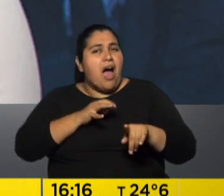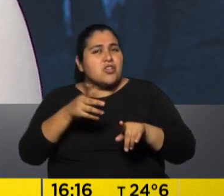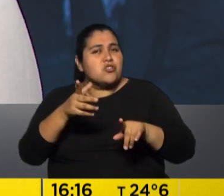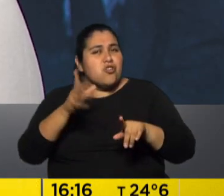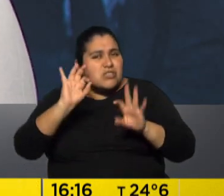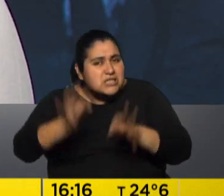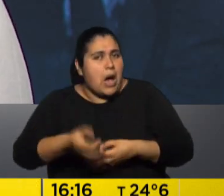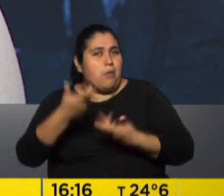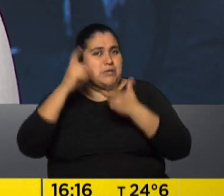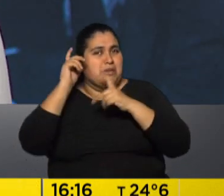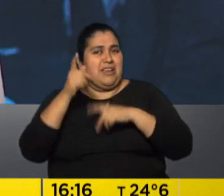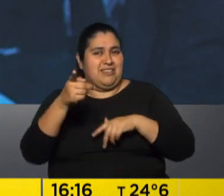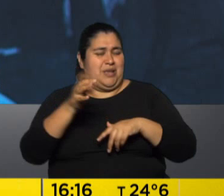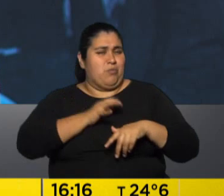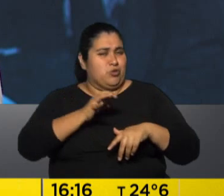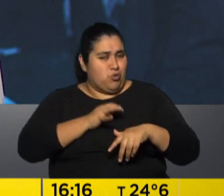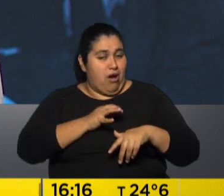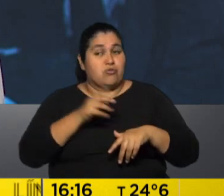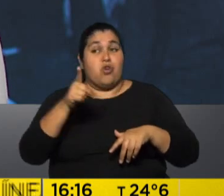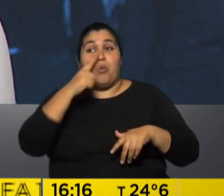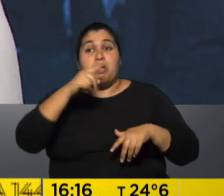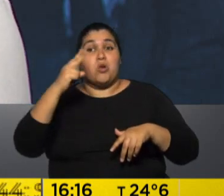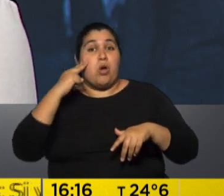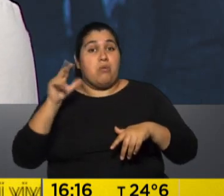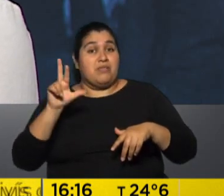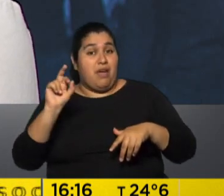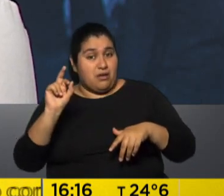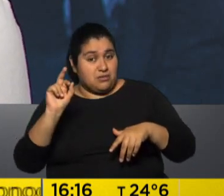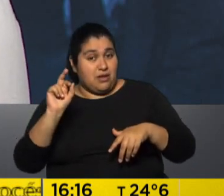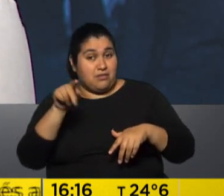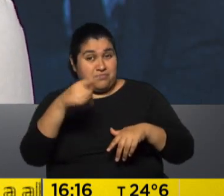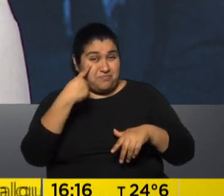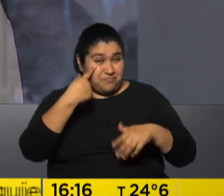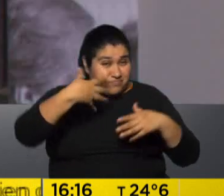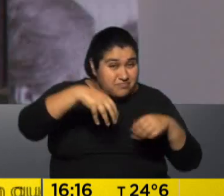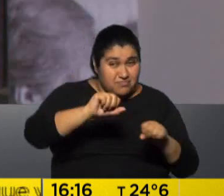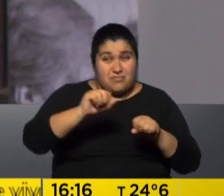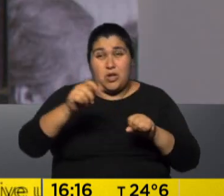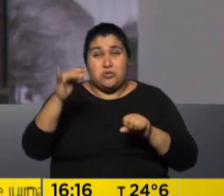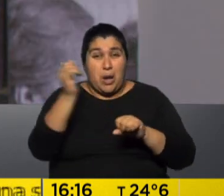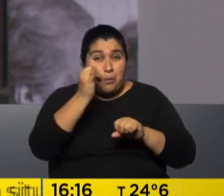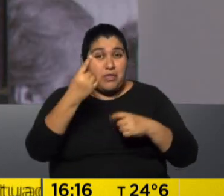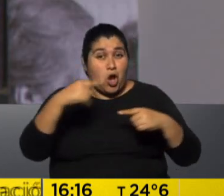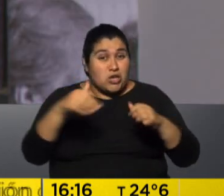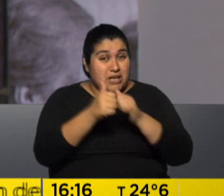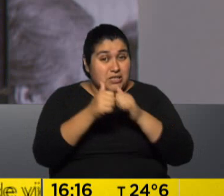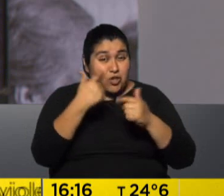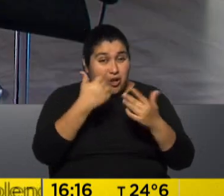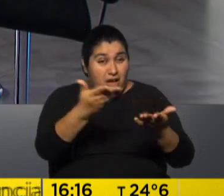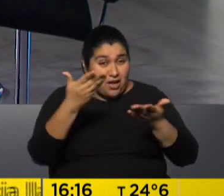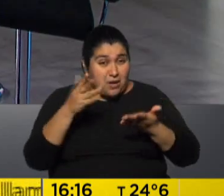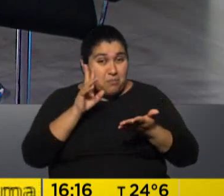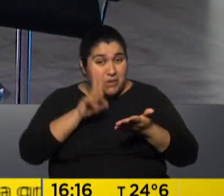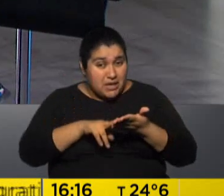Pero cuando ellos empezaron en 1930, si encontrás algunos videos o un poquito más adelante,